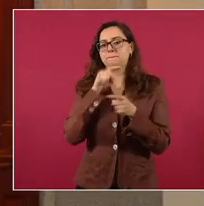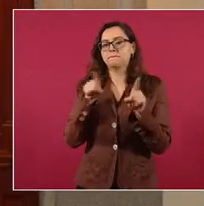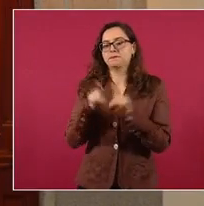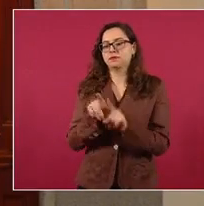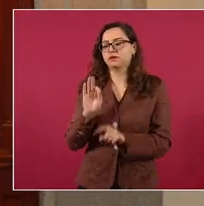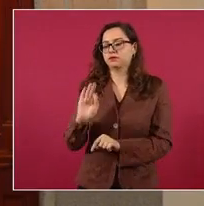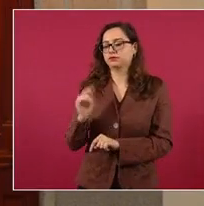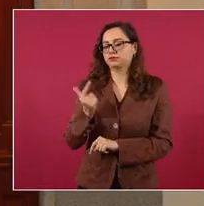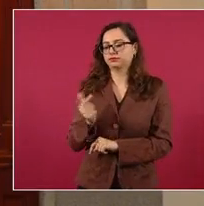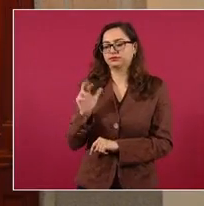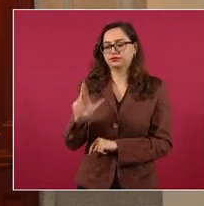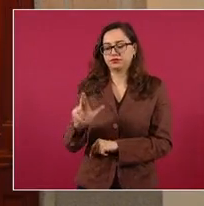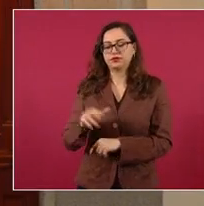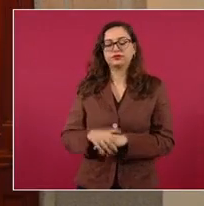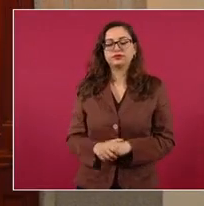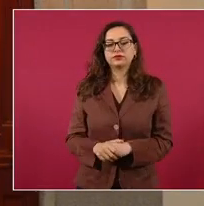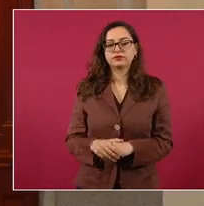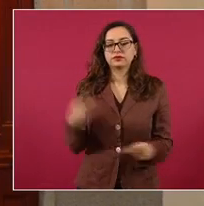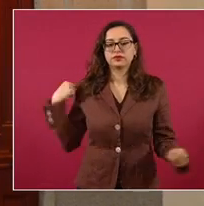esta semana hubieron